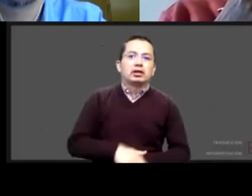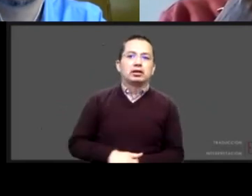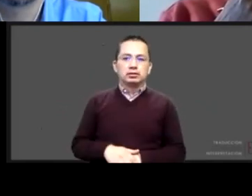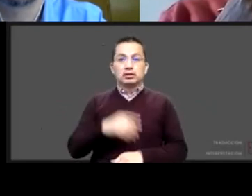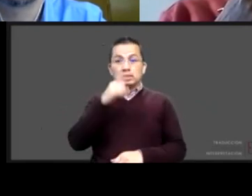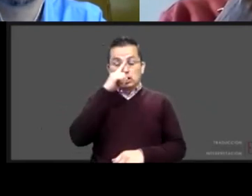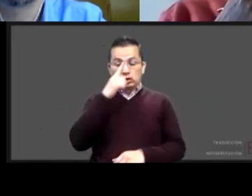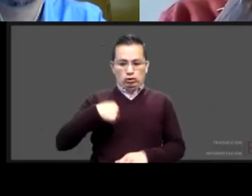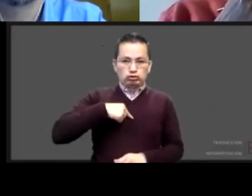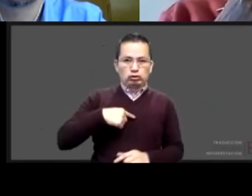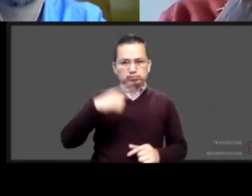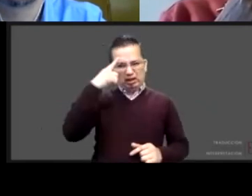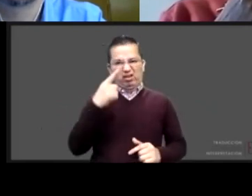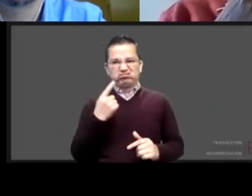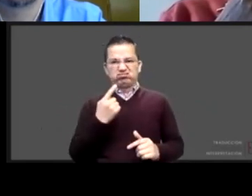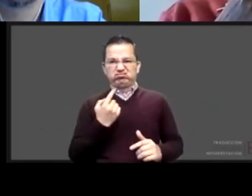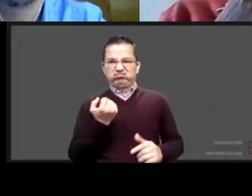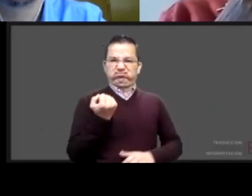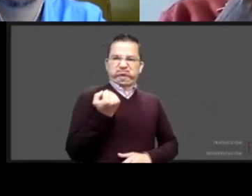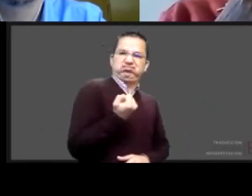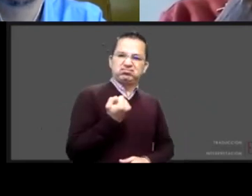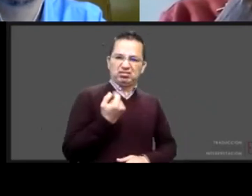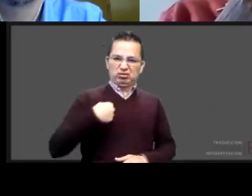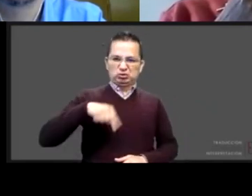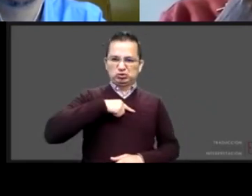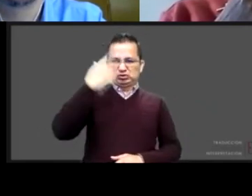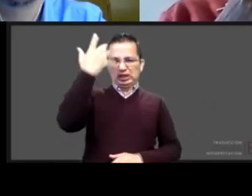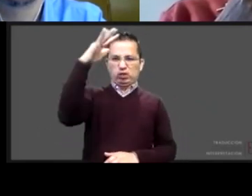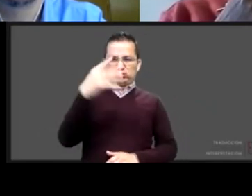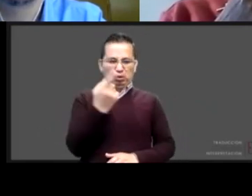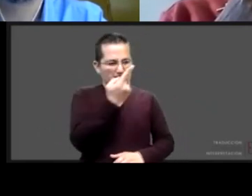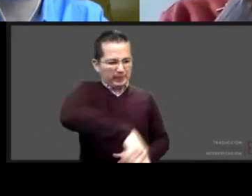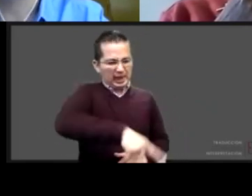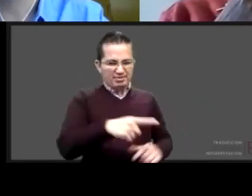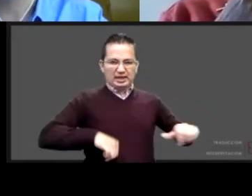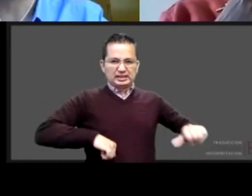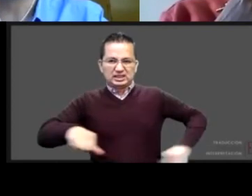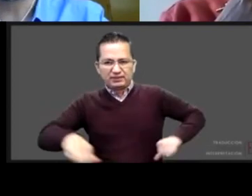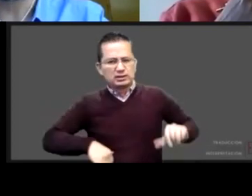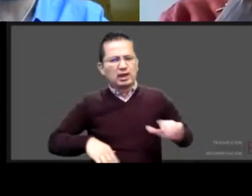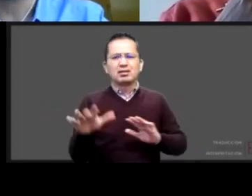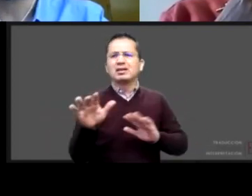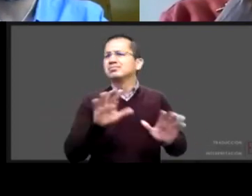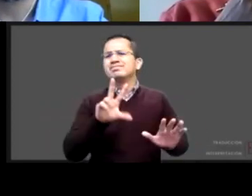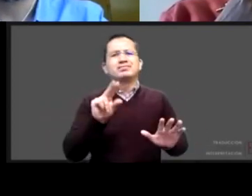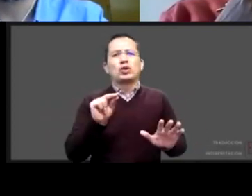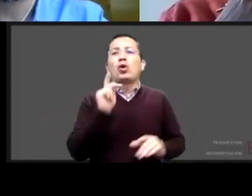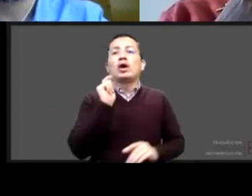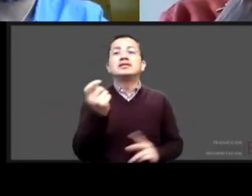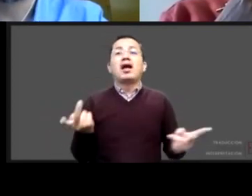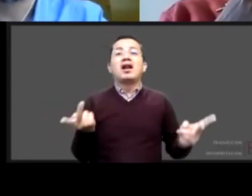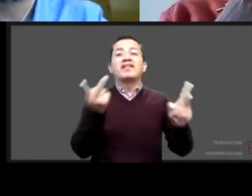dinámicas impuestas desde el adulto hacia el niño, sino al revés, ¿no? Una dinámica que venga